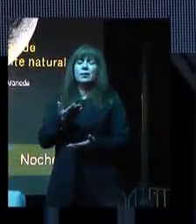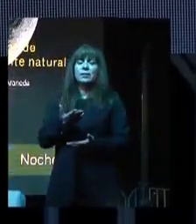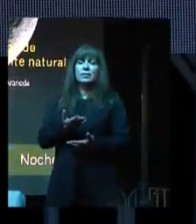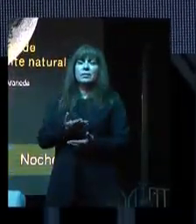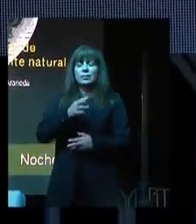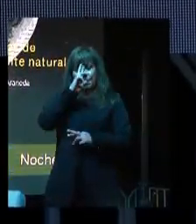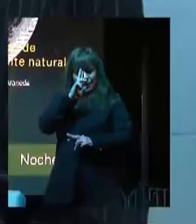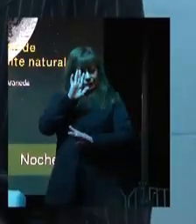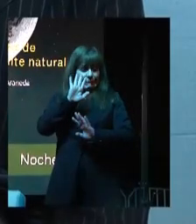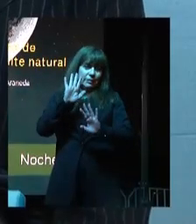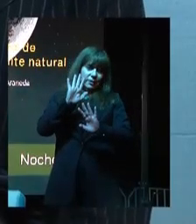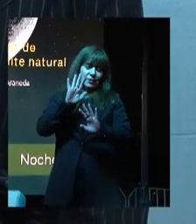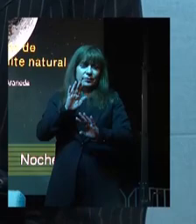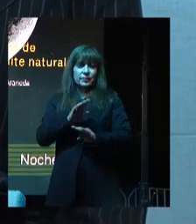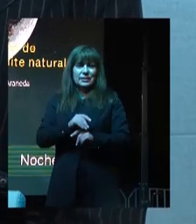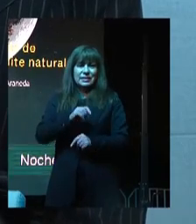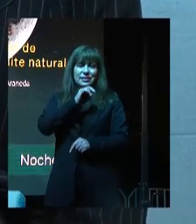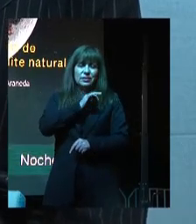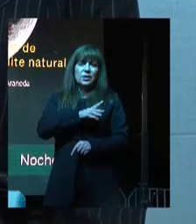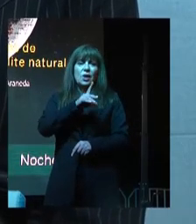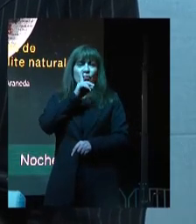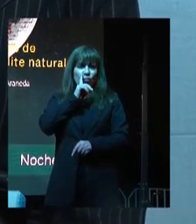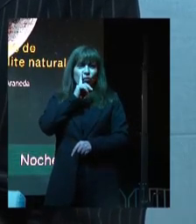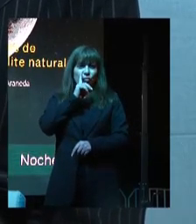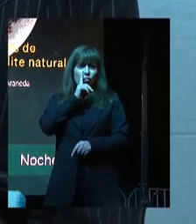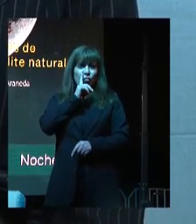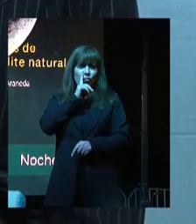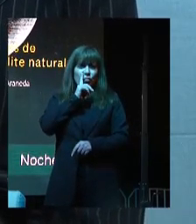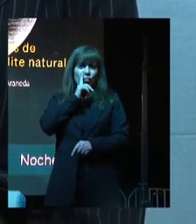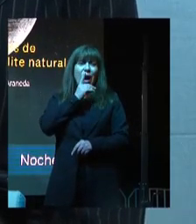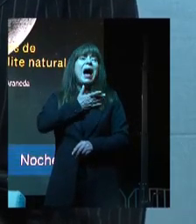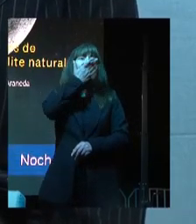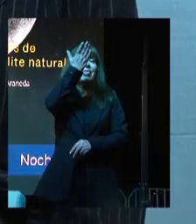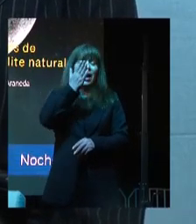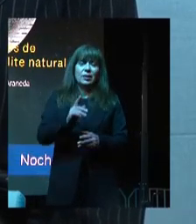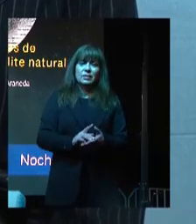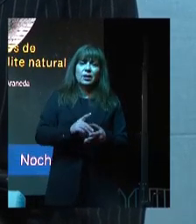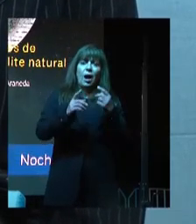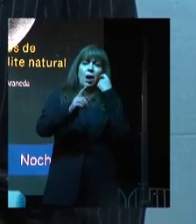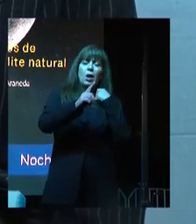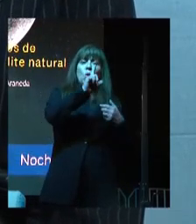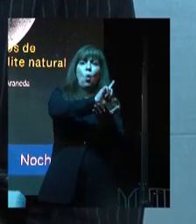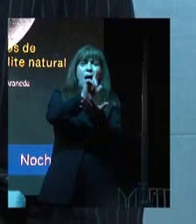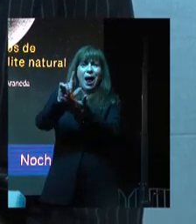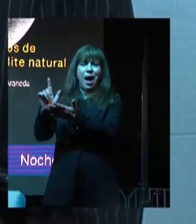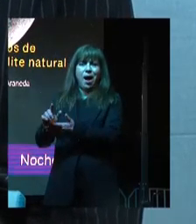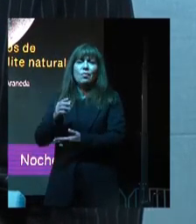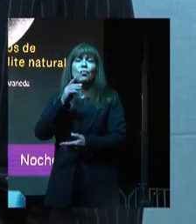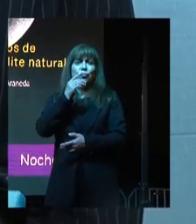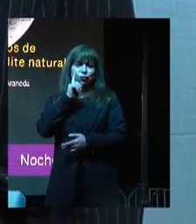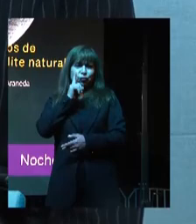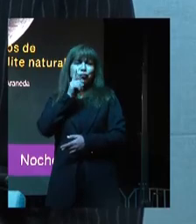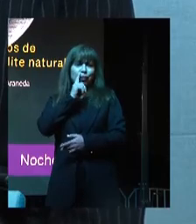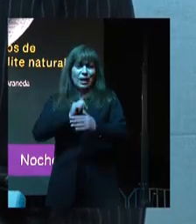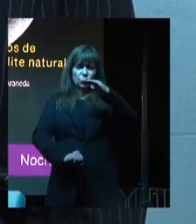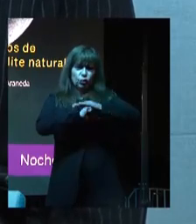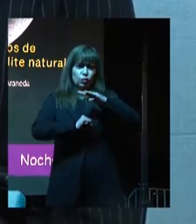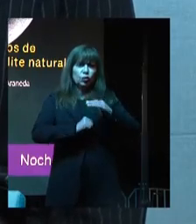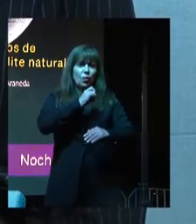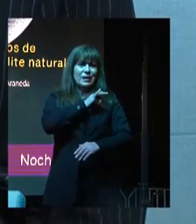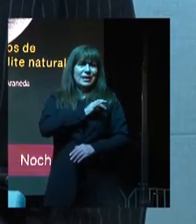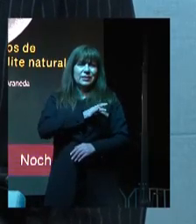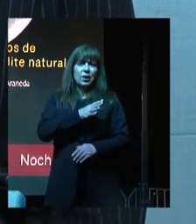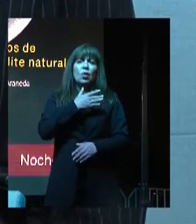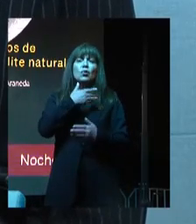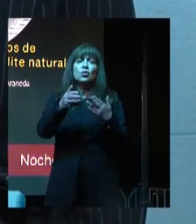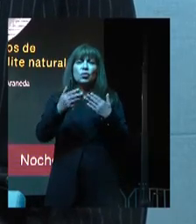todo respeto, Chile tiene bases antárticas para poner soberanía chilena en la